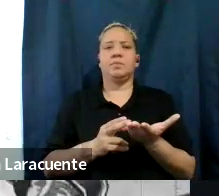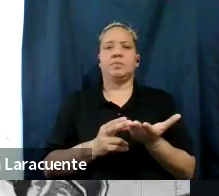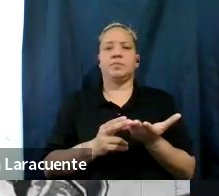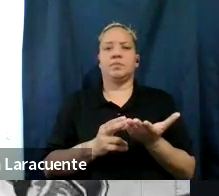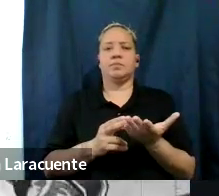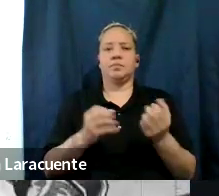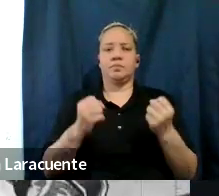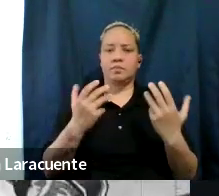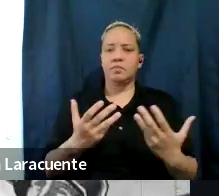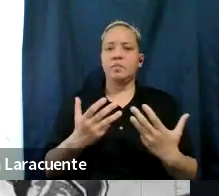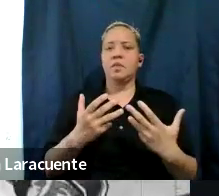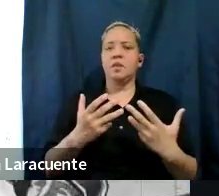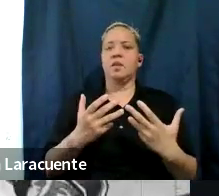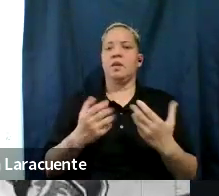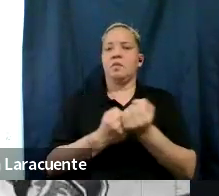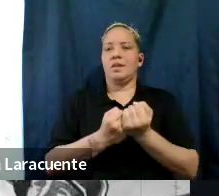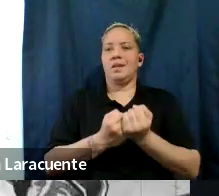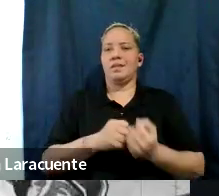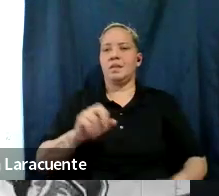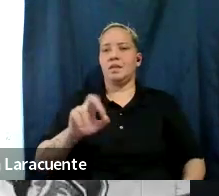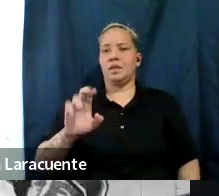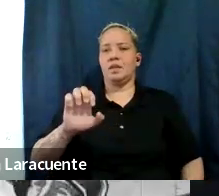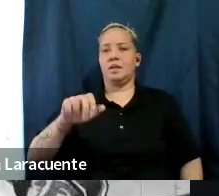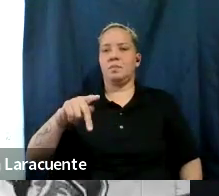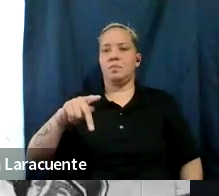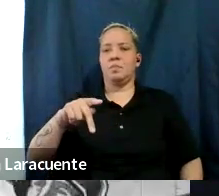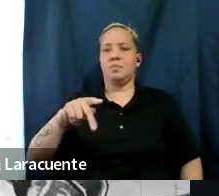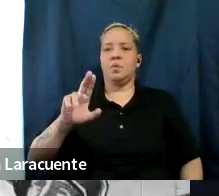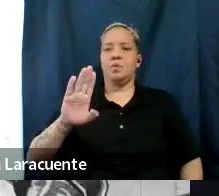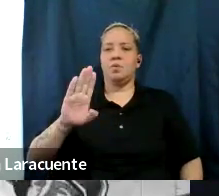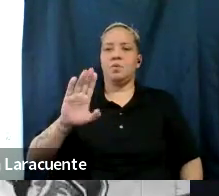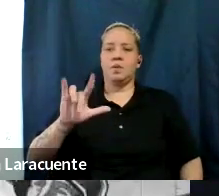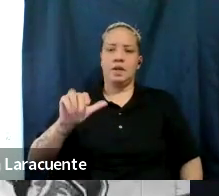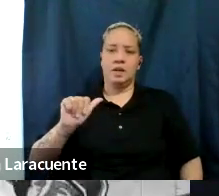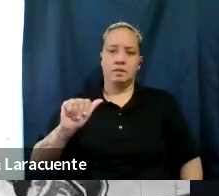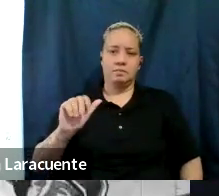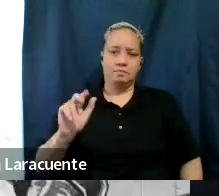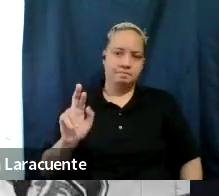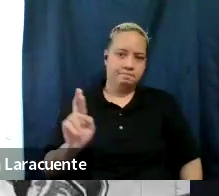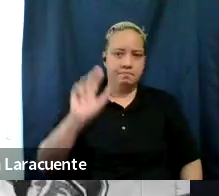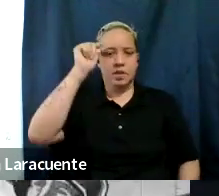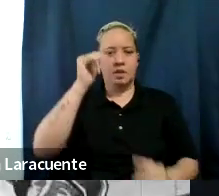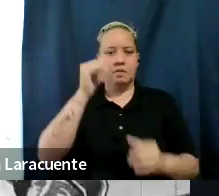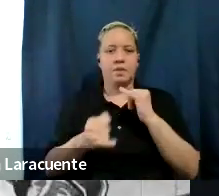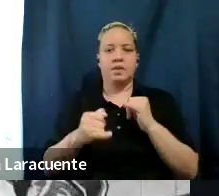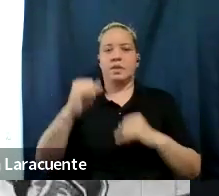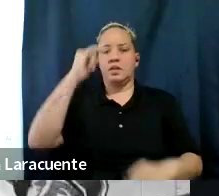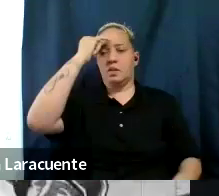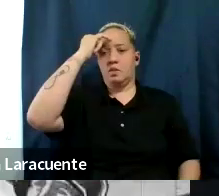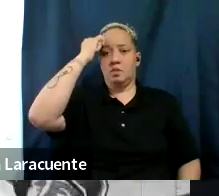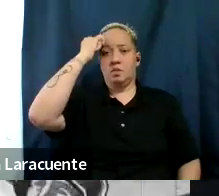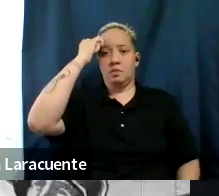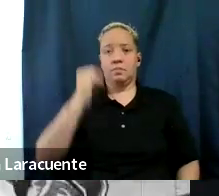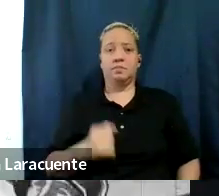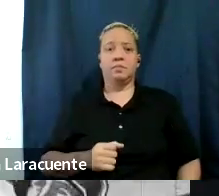manifiesto en favor de la República, o sea, en favor del gobierno republicano, a finales de julio. Esto ya le colocaba